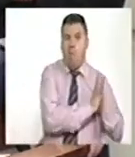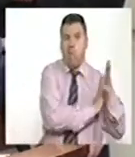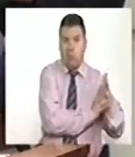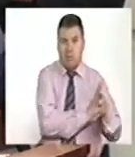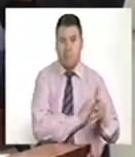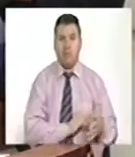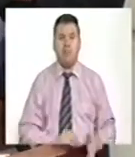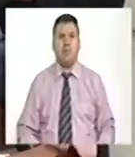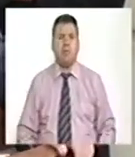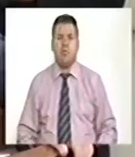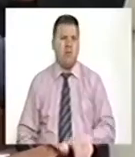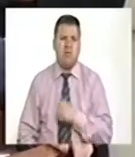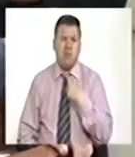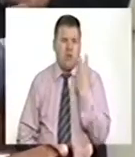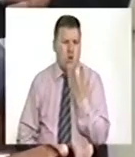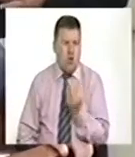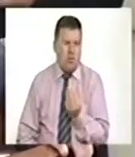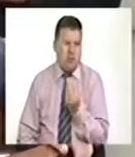Noticia criminal